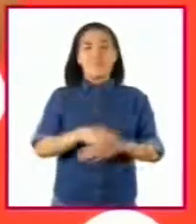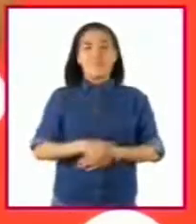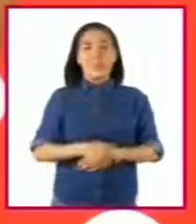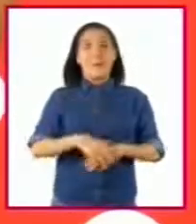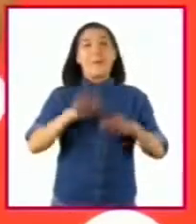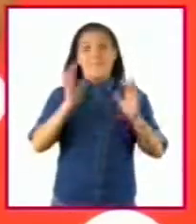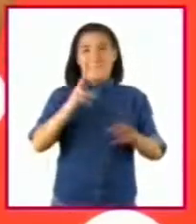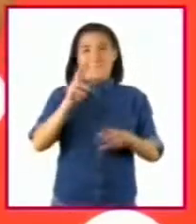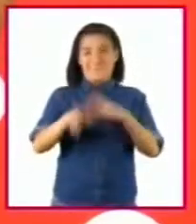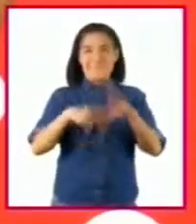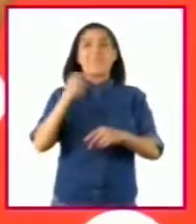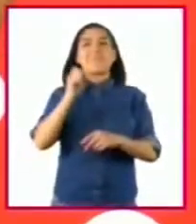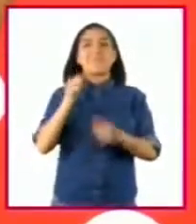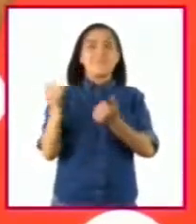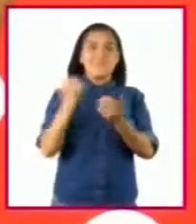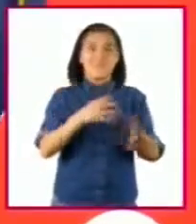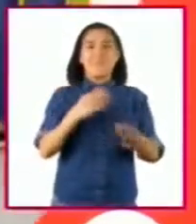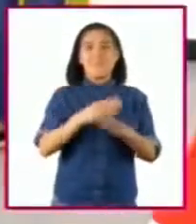por nuestros materiales.